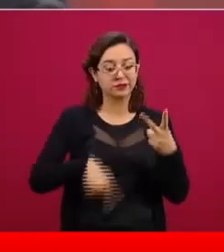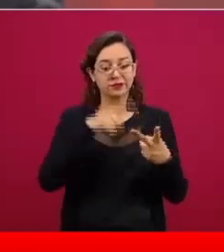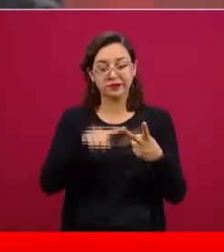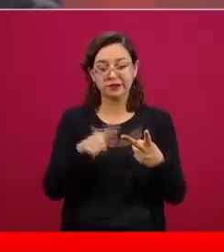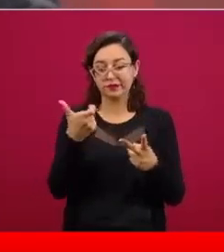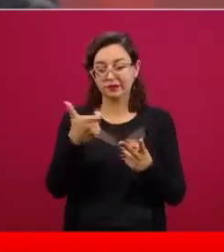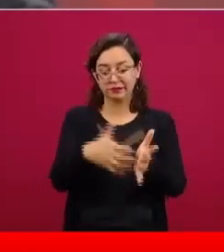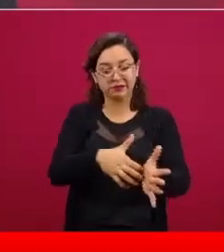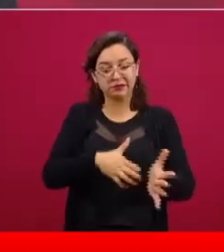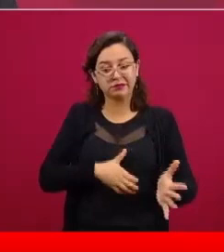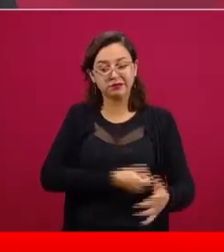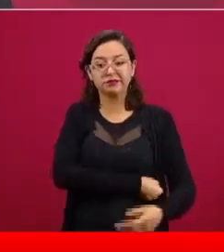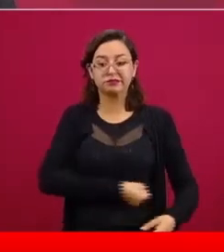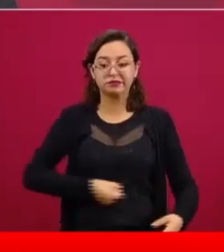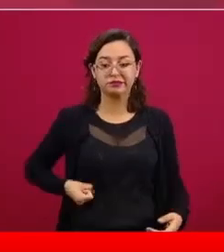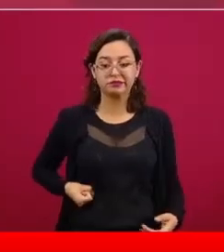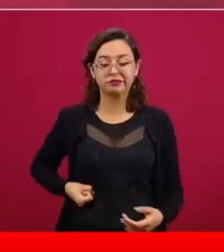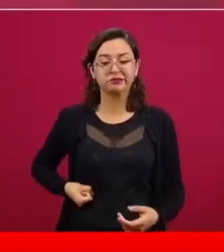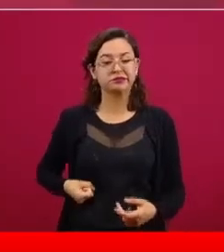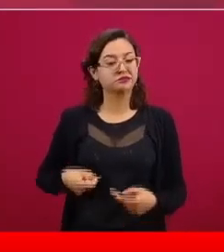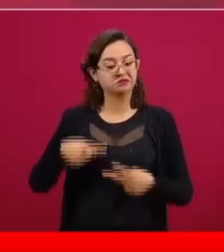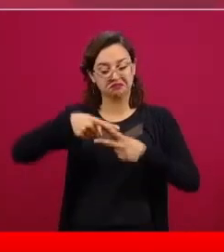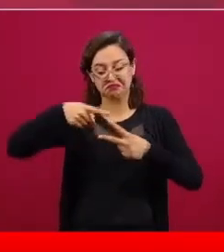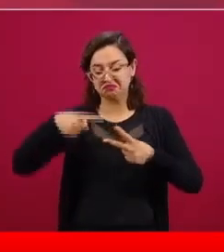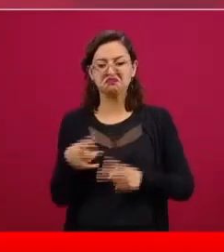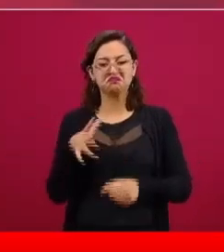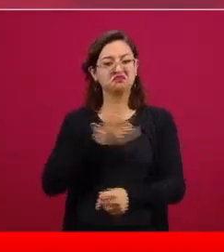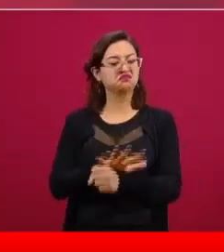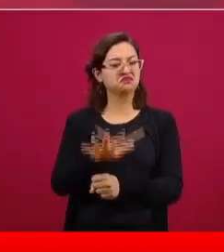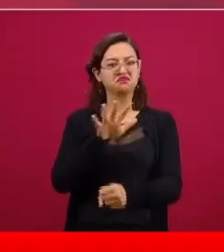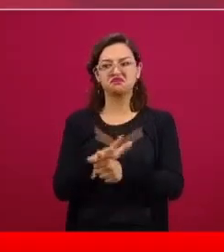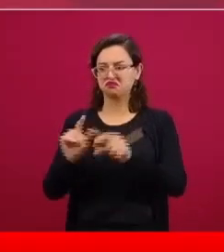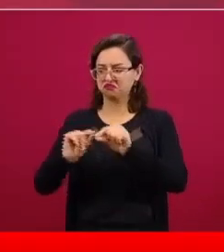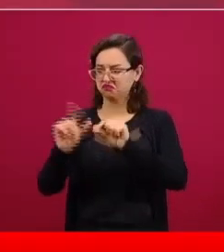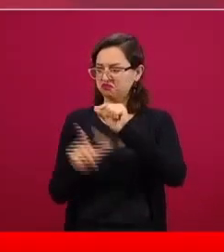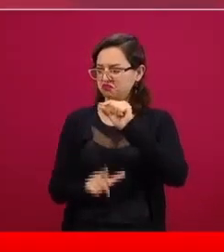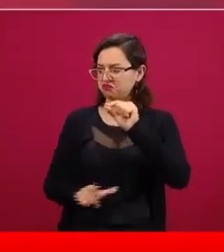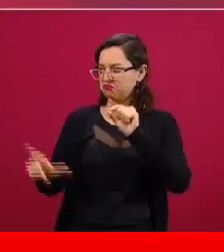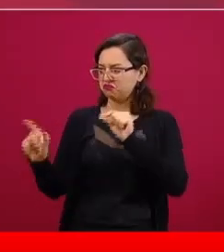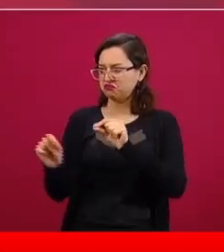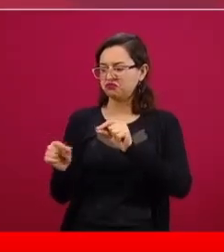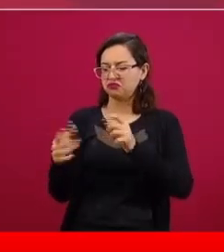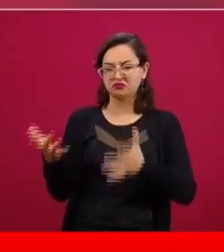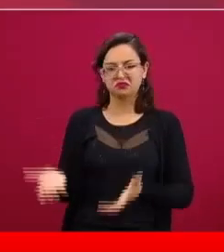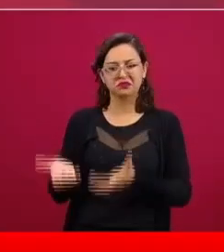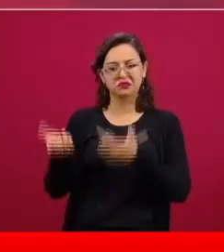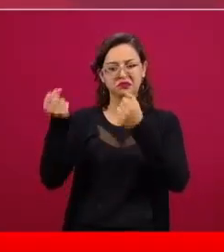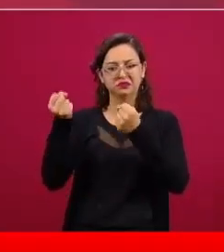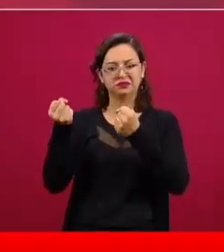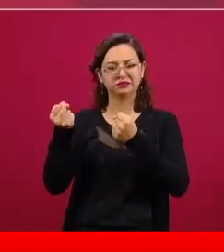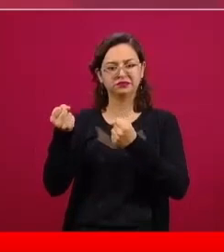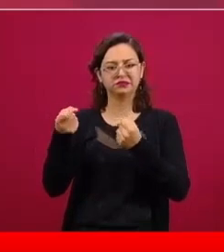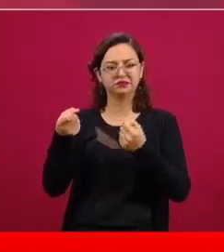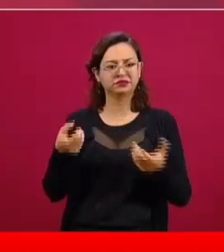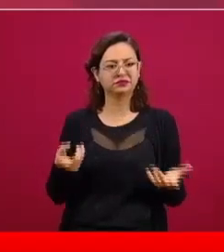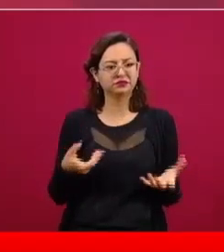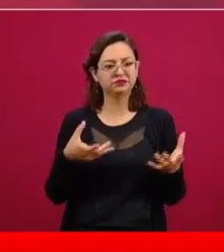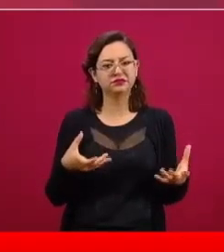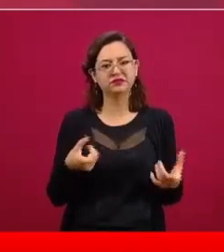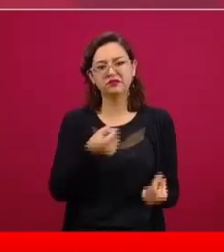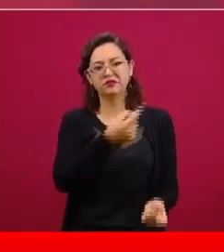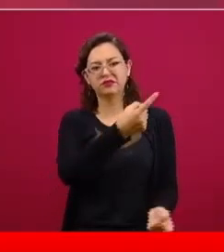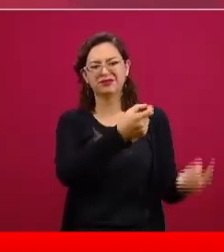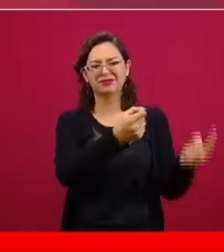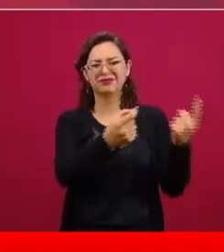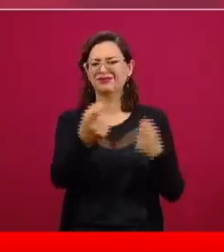eso era más que suficiente. Y pensaron de que no